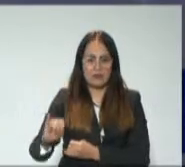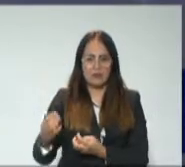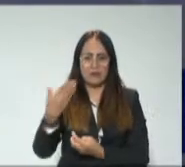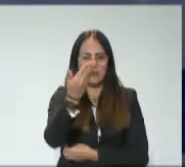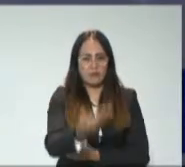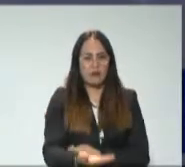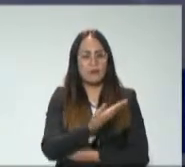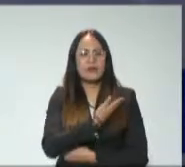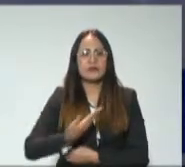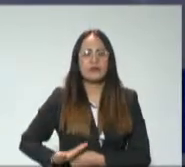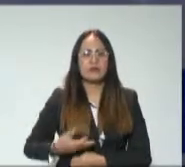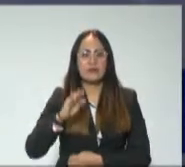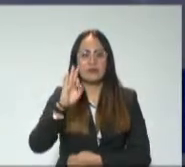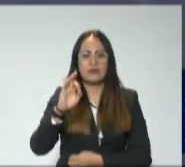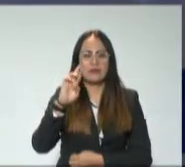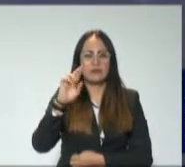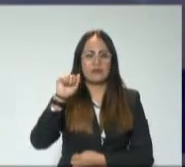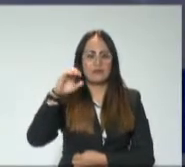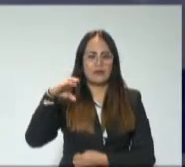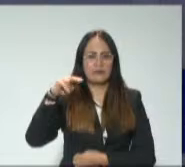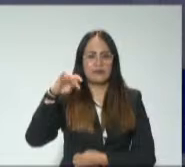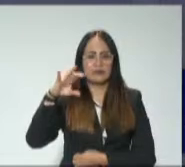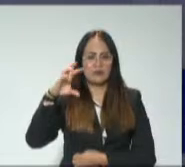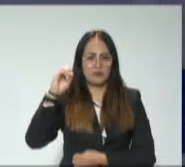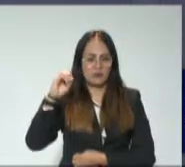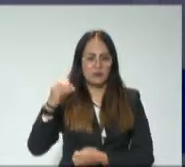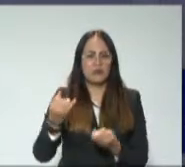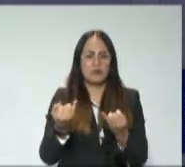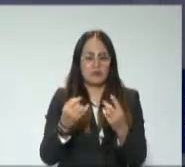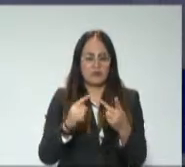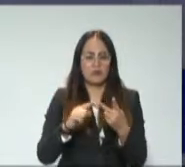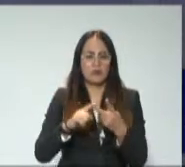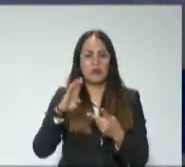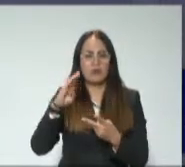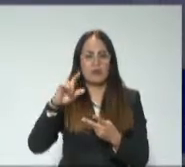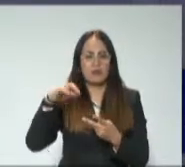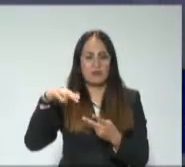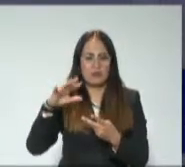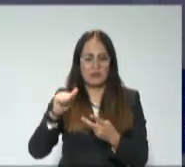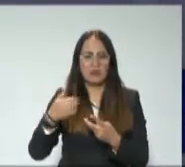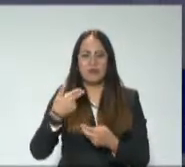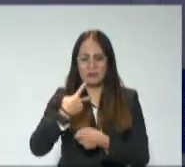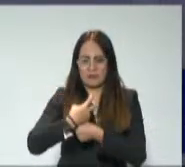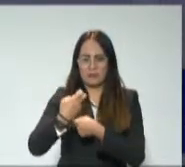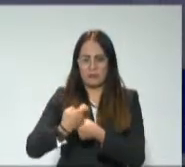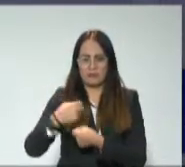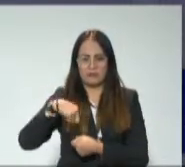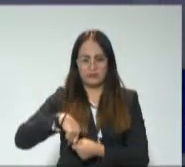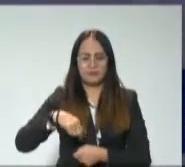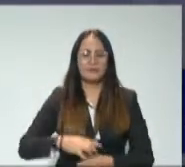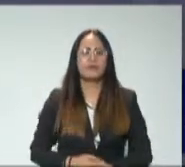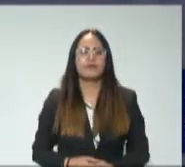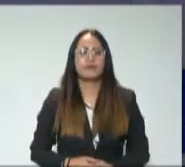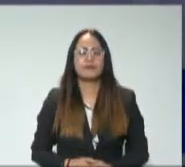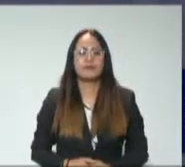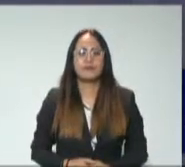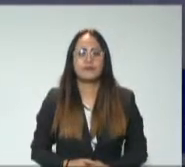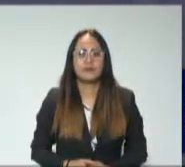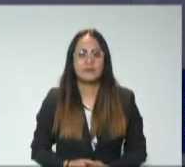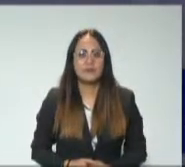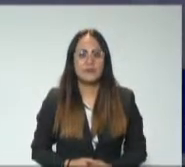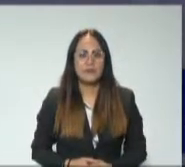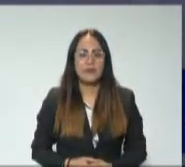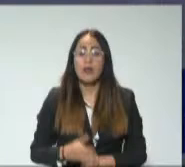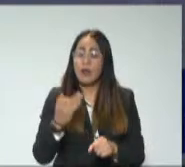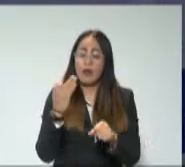Francisco Acuña así como a la comisionada blanca Lilia la invitación los cambios en la